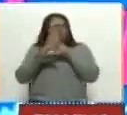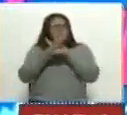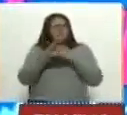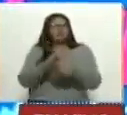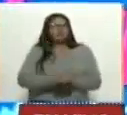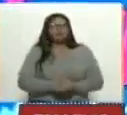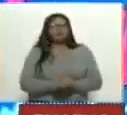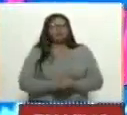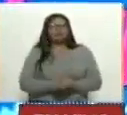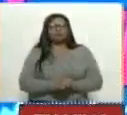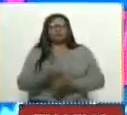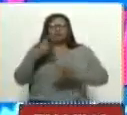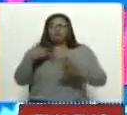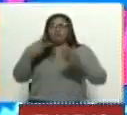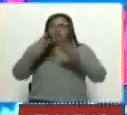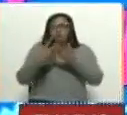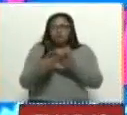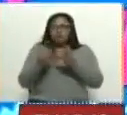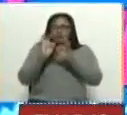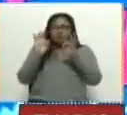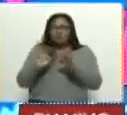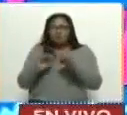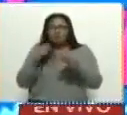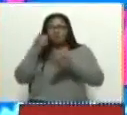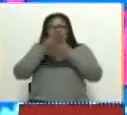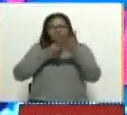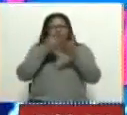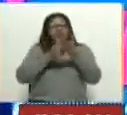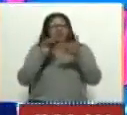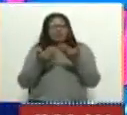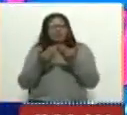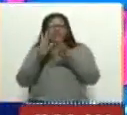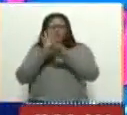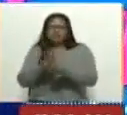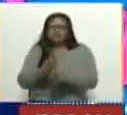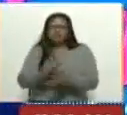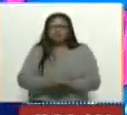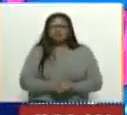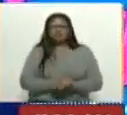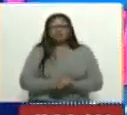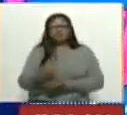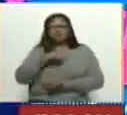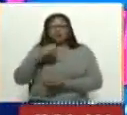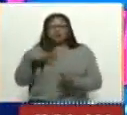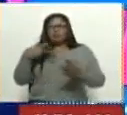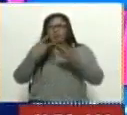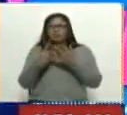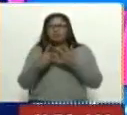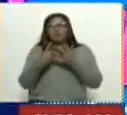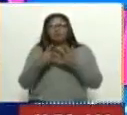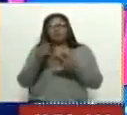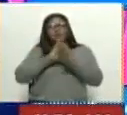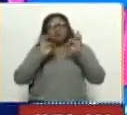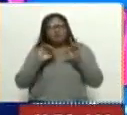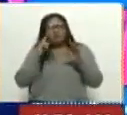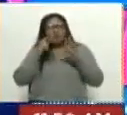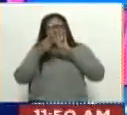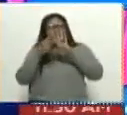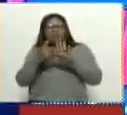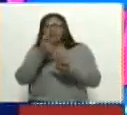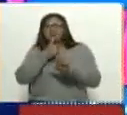con una voluntad férrea de batallar y de vencer nuestra voluntad de batalla no es de resistencia